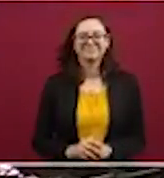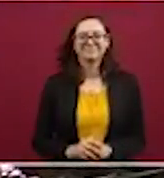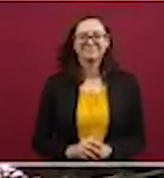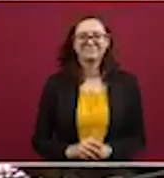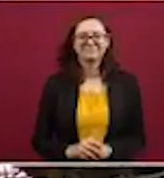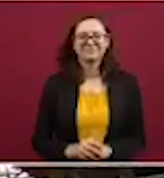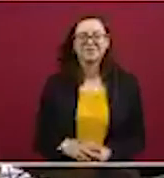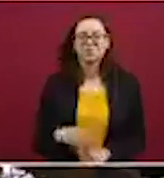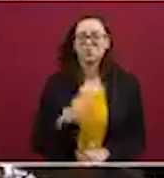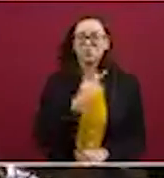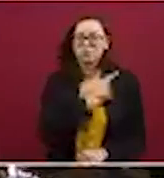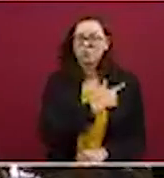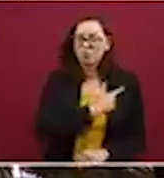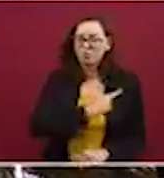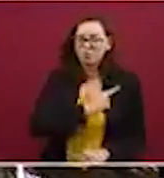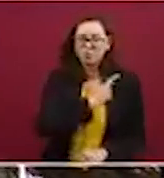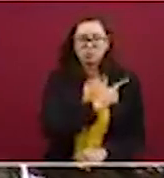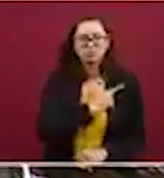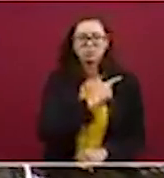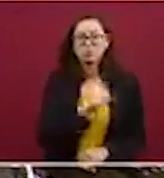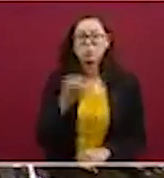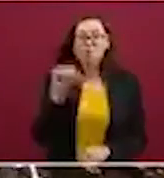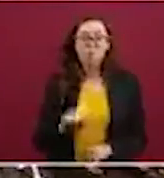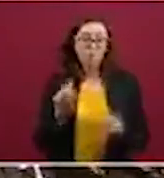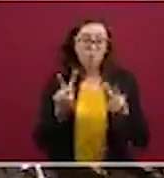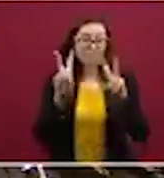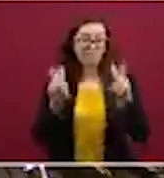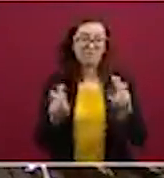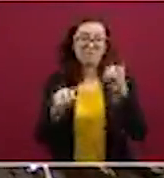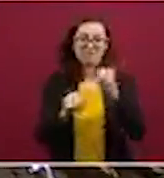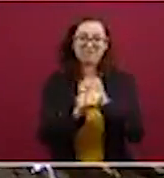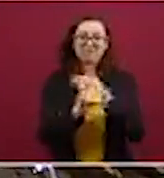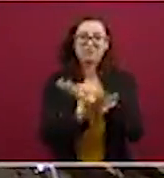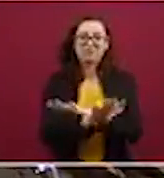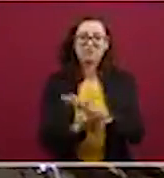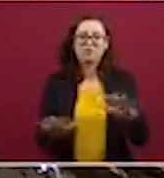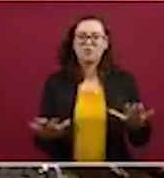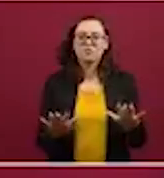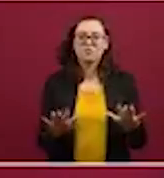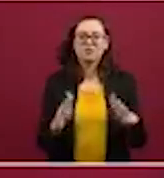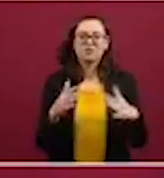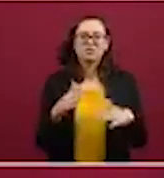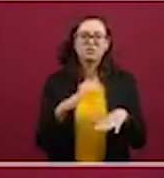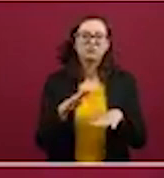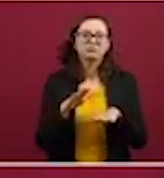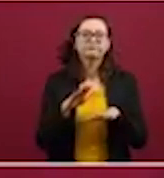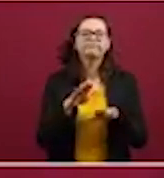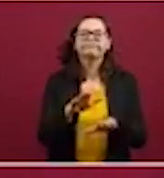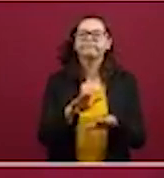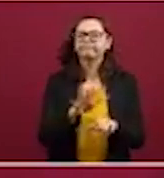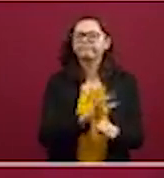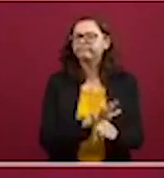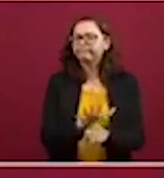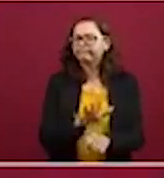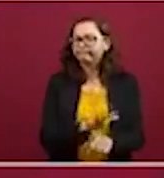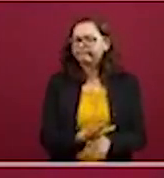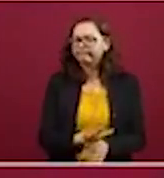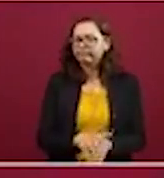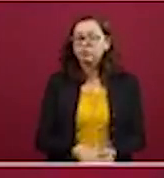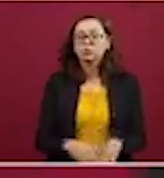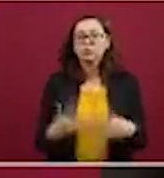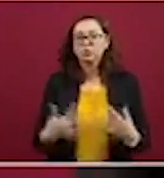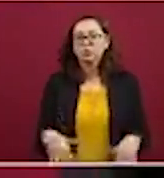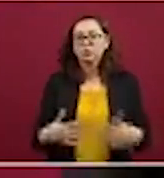e informar el día de hoy sobre inteva muy